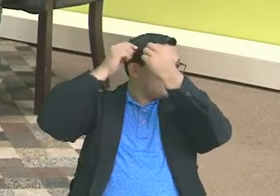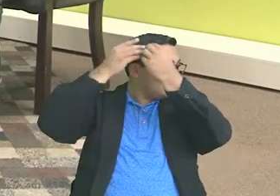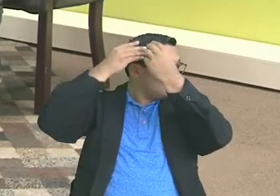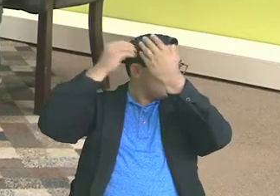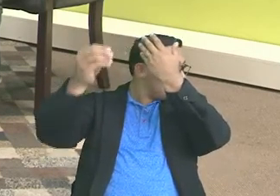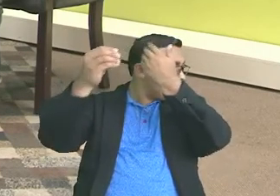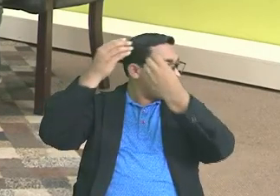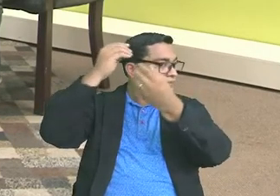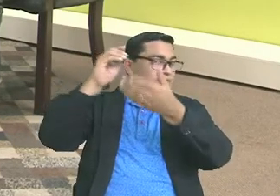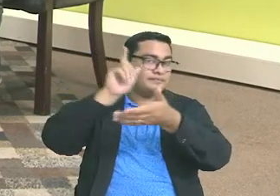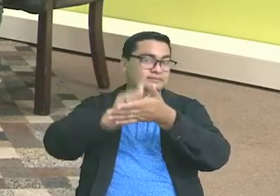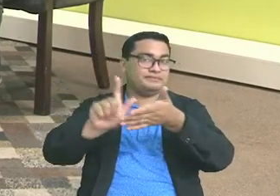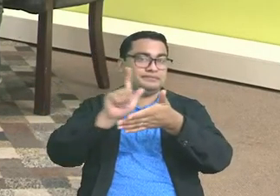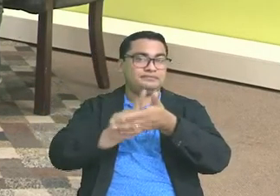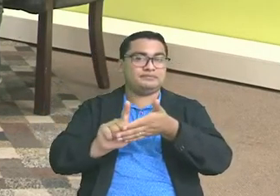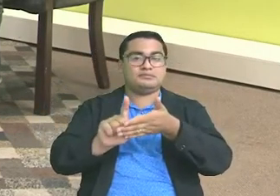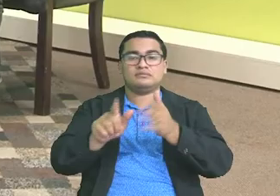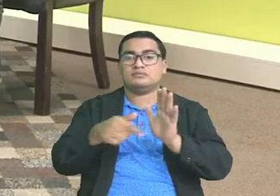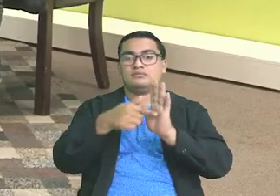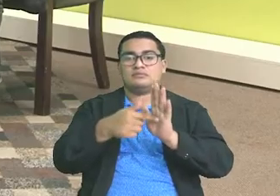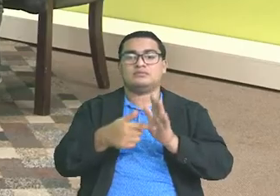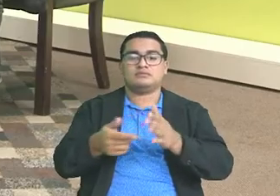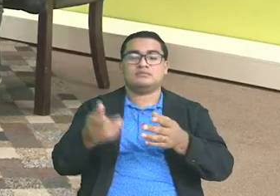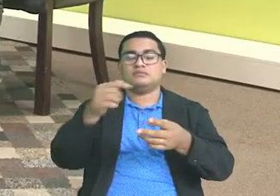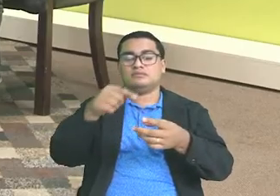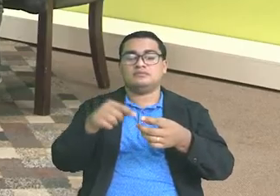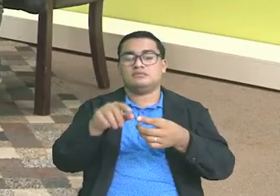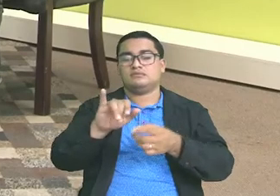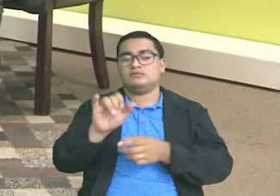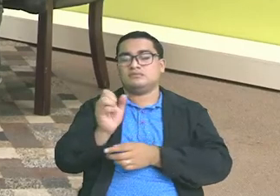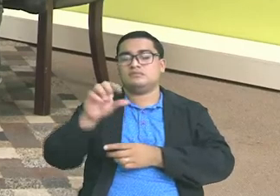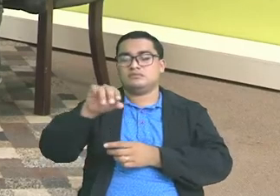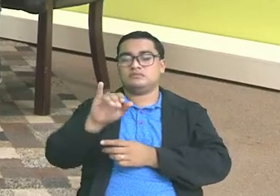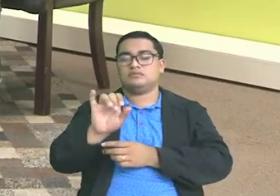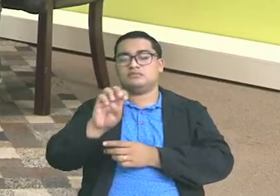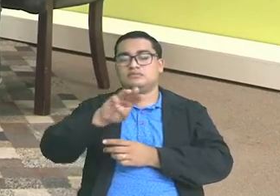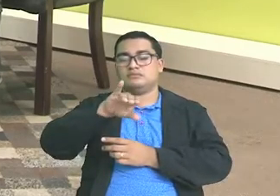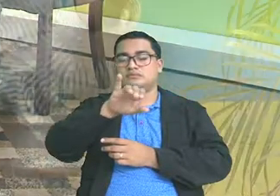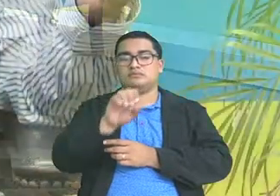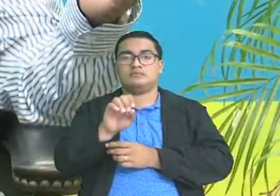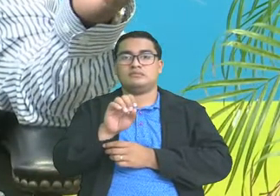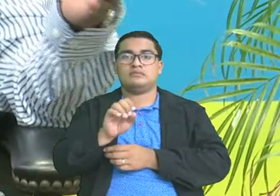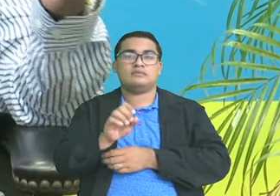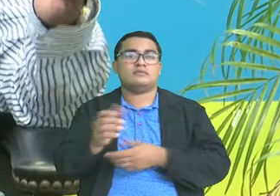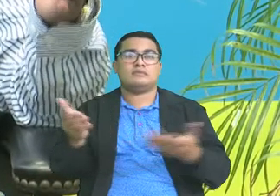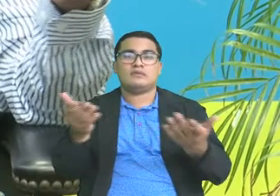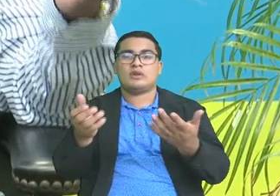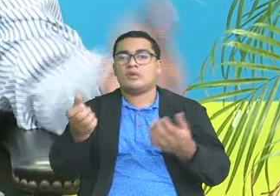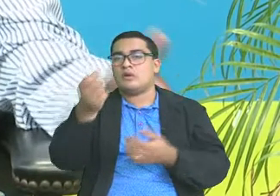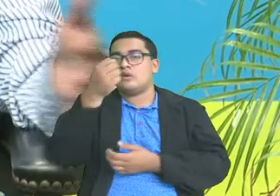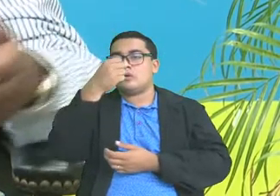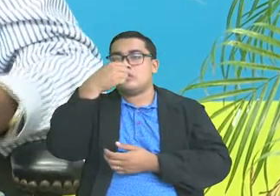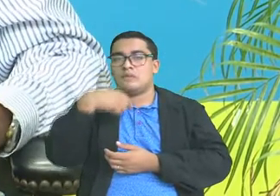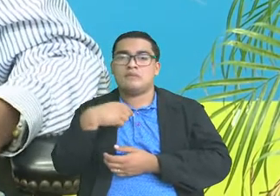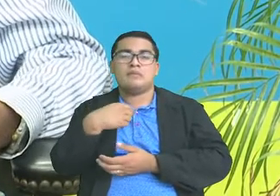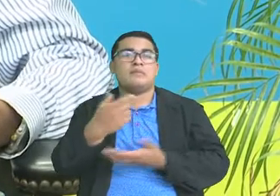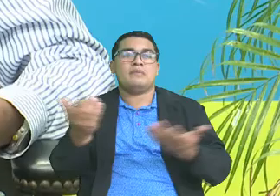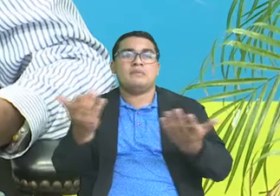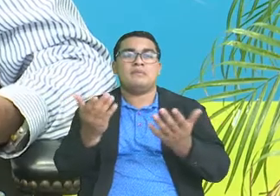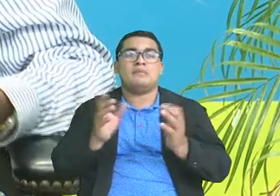Okay. En el caso de lo isquémico, ¿cómo es el tratamiento cuando se presenta una enfermedad cerebrovascular isquémica?